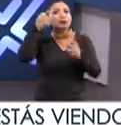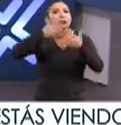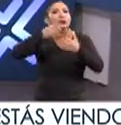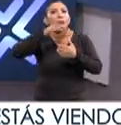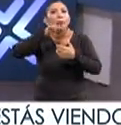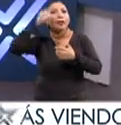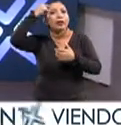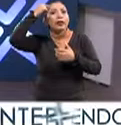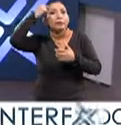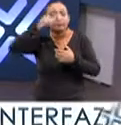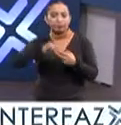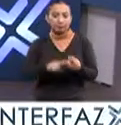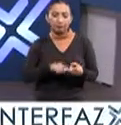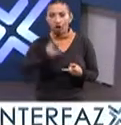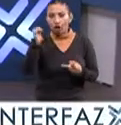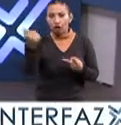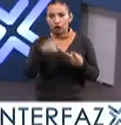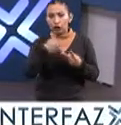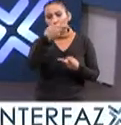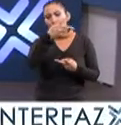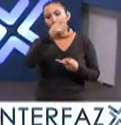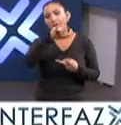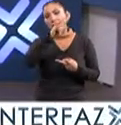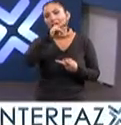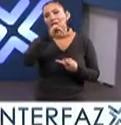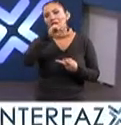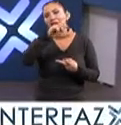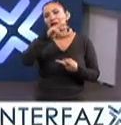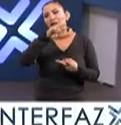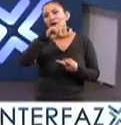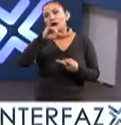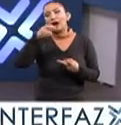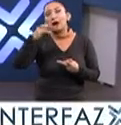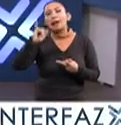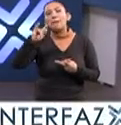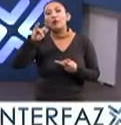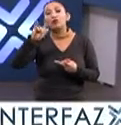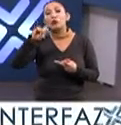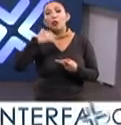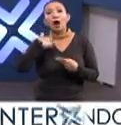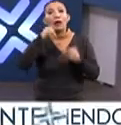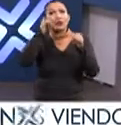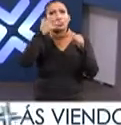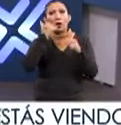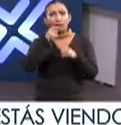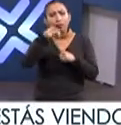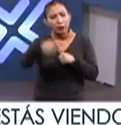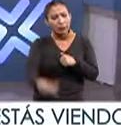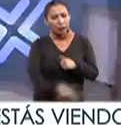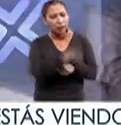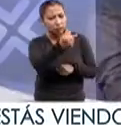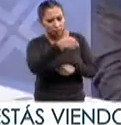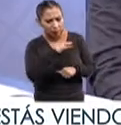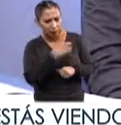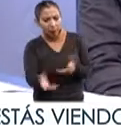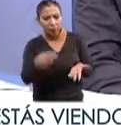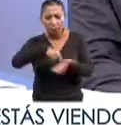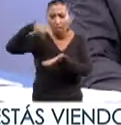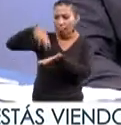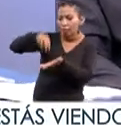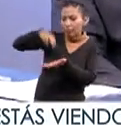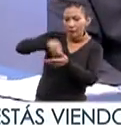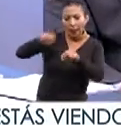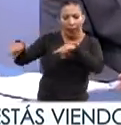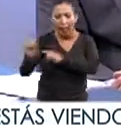Claro. Y tenemos el tipo hiperactivo impulsivo, en donde no hay inatención. Es más, tú le preguntas al niño, puede estar